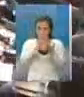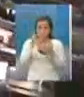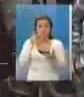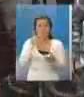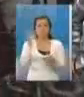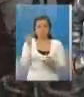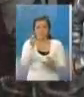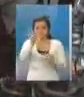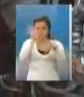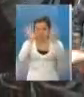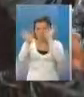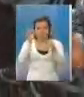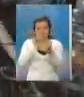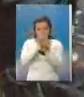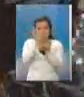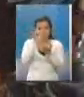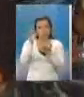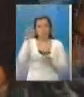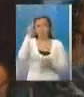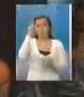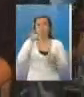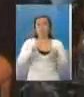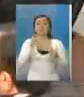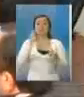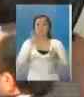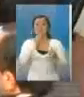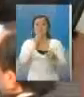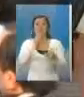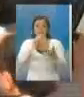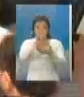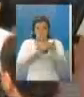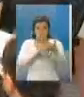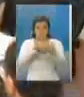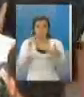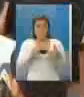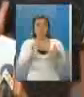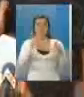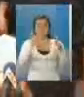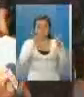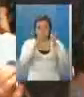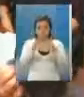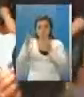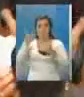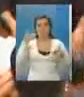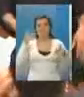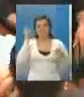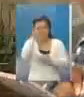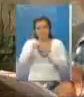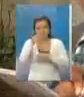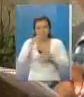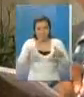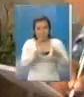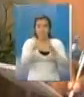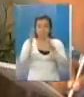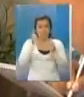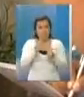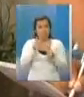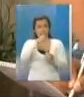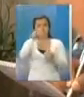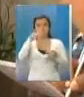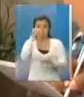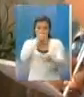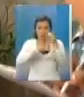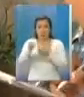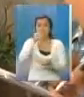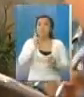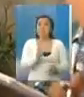Molina reafirmó su postura de no negociar el listado geográfico de obras y afirmó que el camino de la readecuación estará a favor del